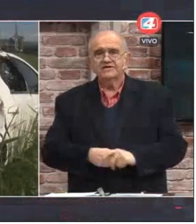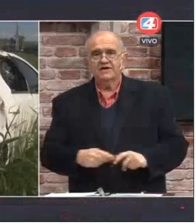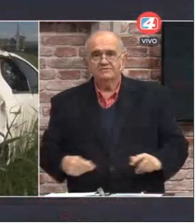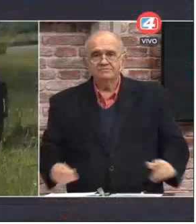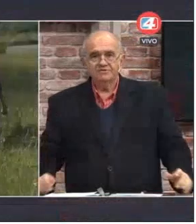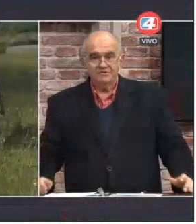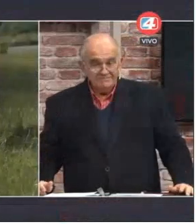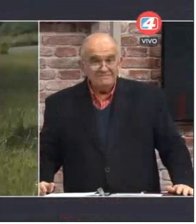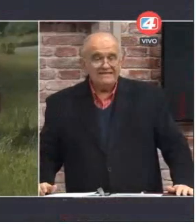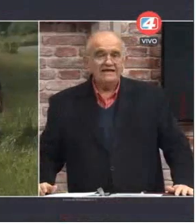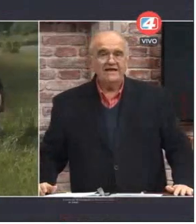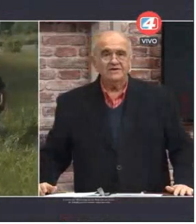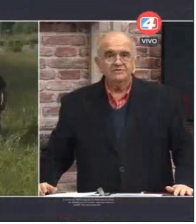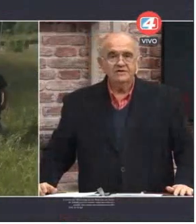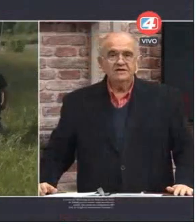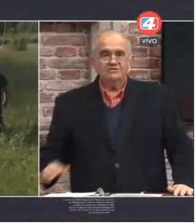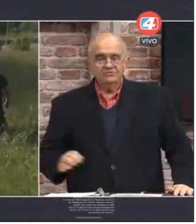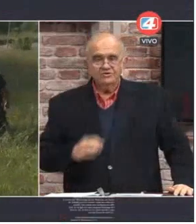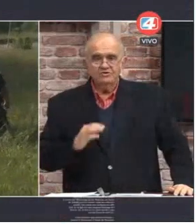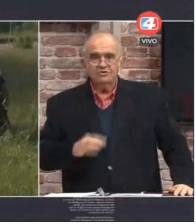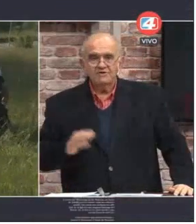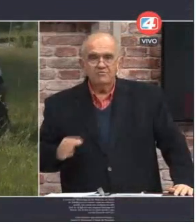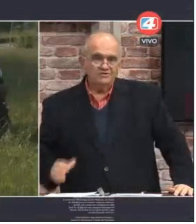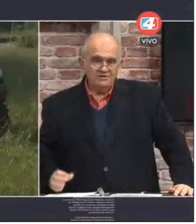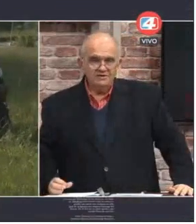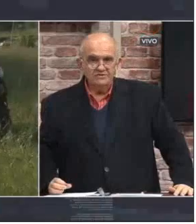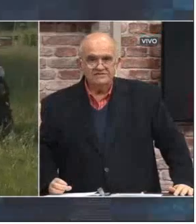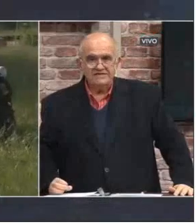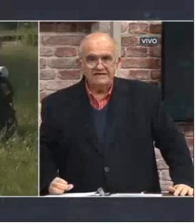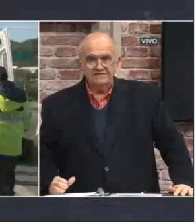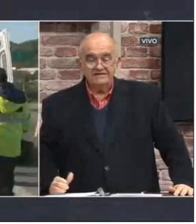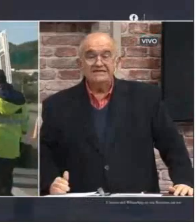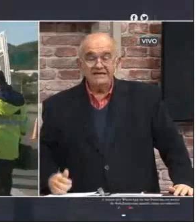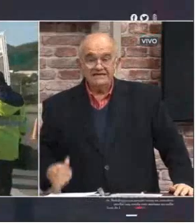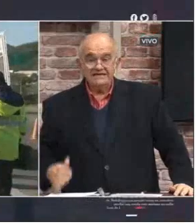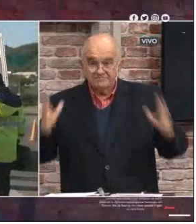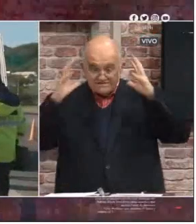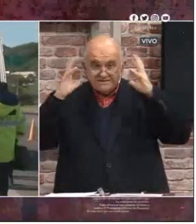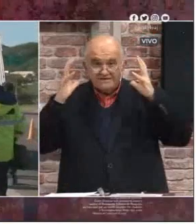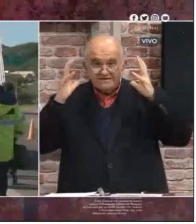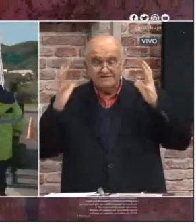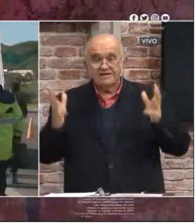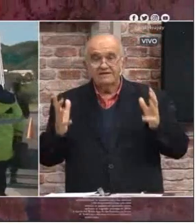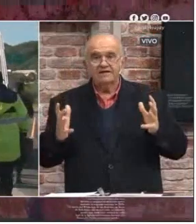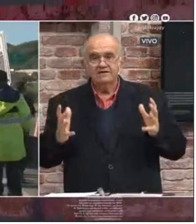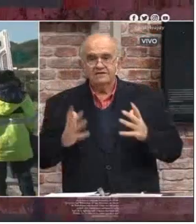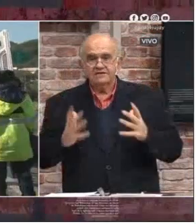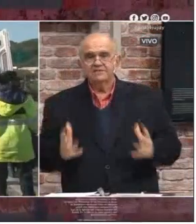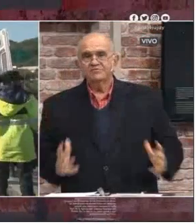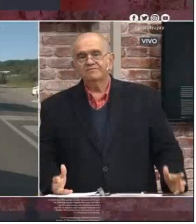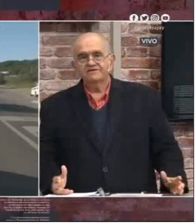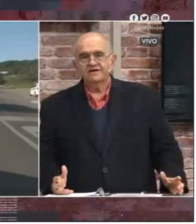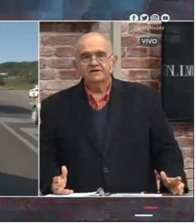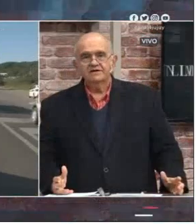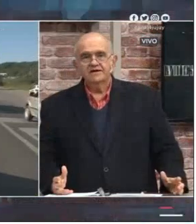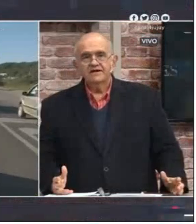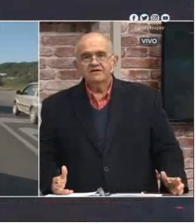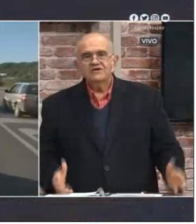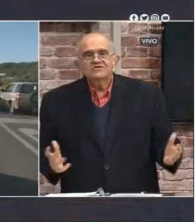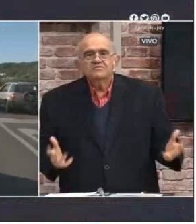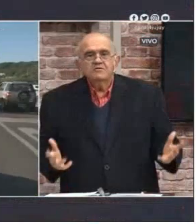claro pero también está claro que con 24 de alcohol en sangre tenía que representarse la idea de que puede